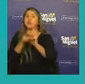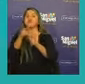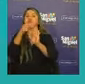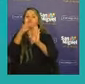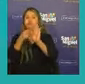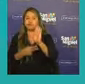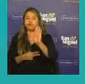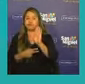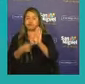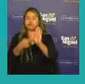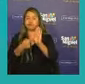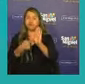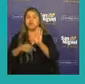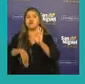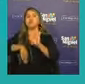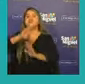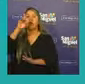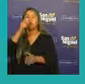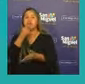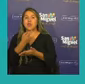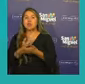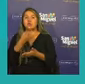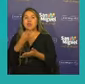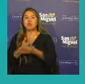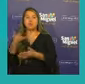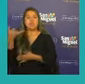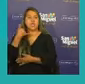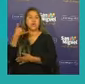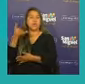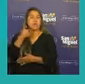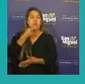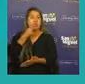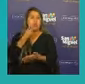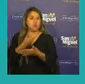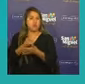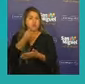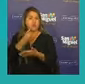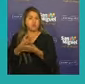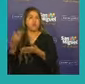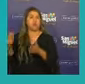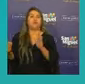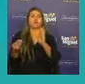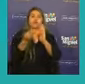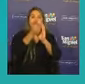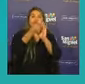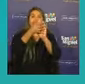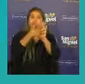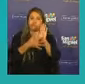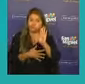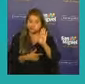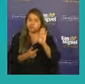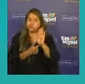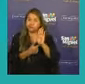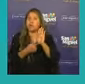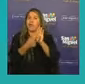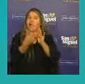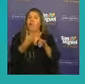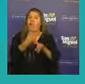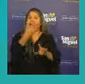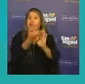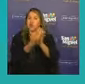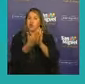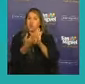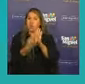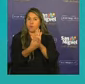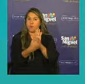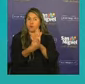más denunciados a nuestro número de seguridad, lo que ya hace que vamos a tener un número y poder